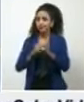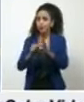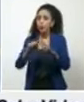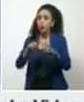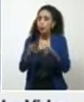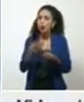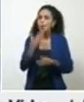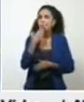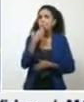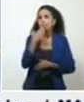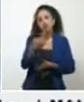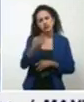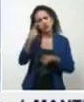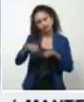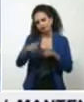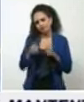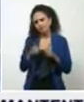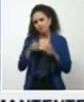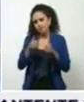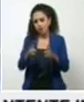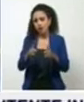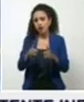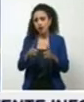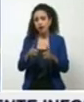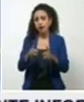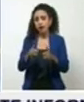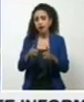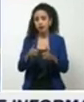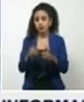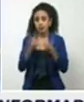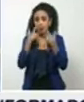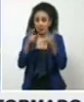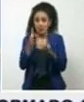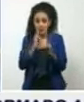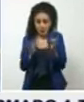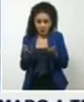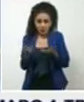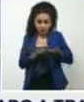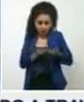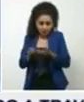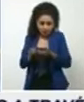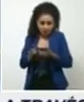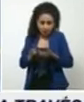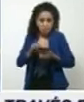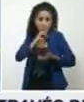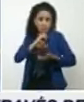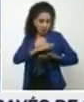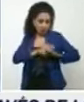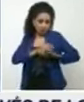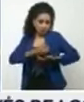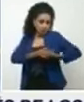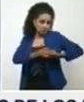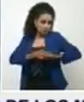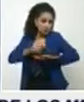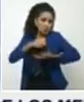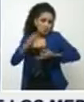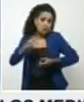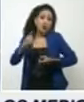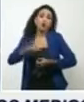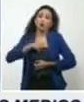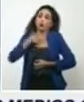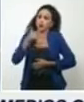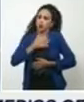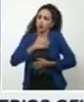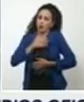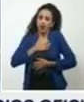tiene la lactancia materna, que en eso, con la cultura que nuestra población tiene